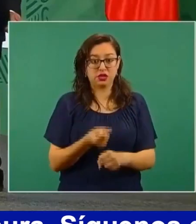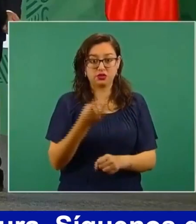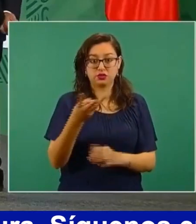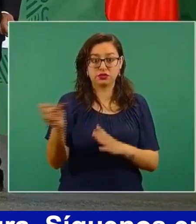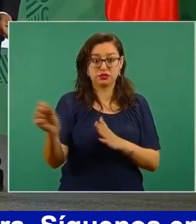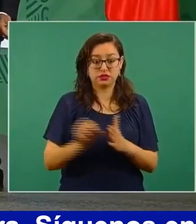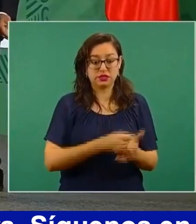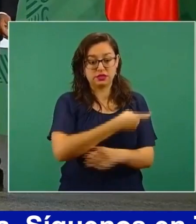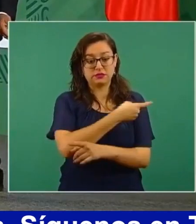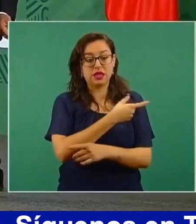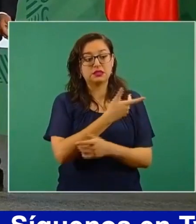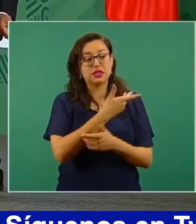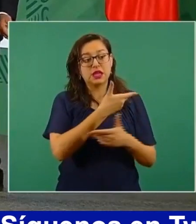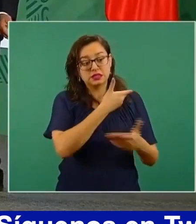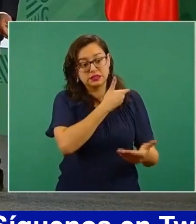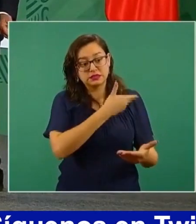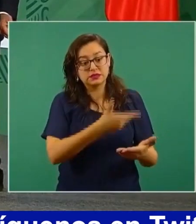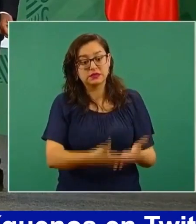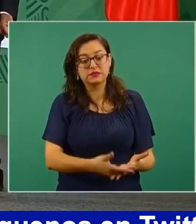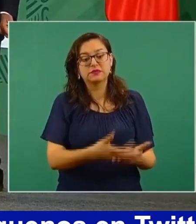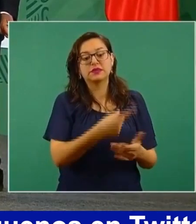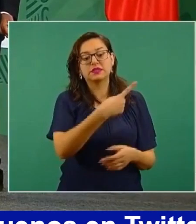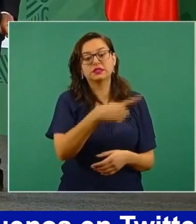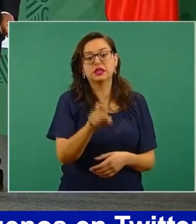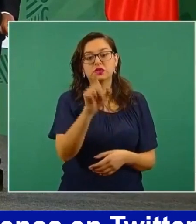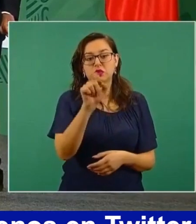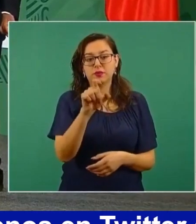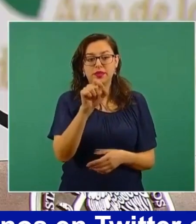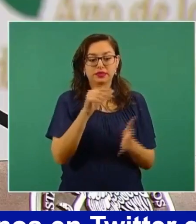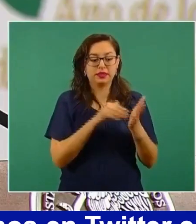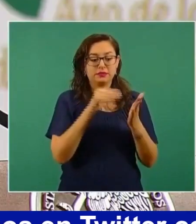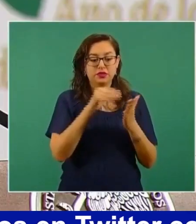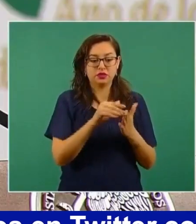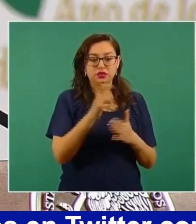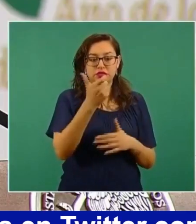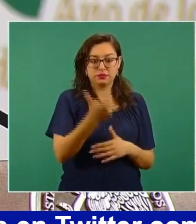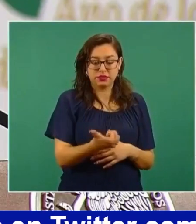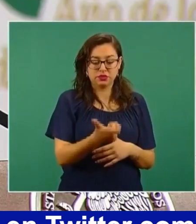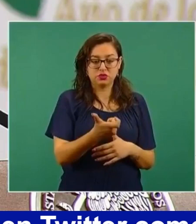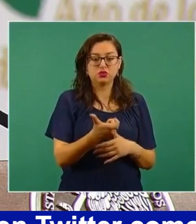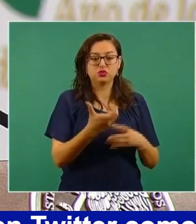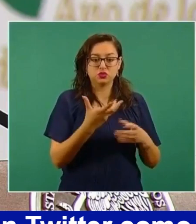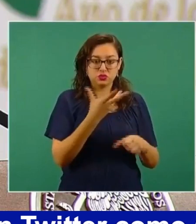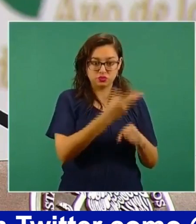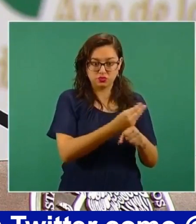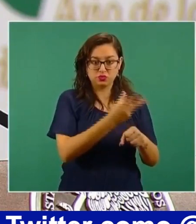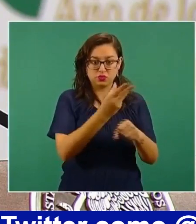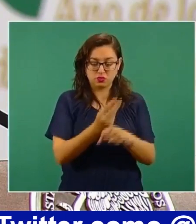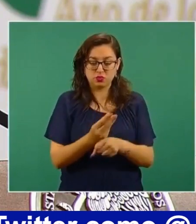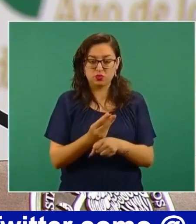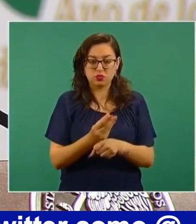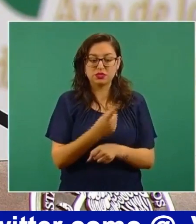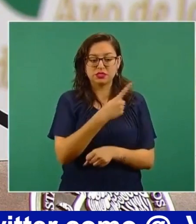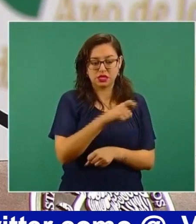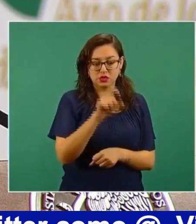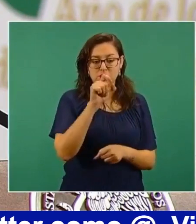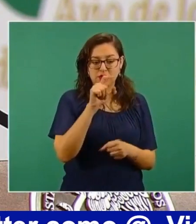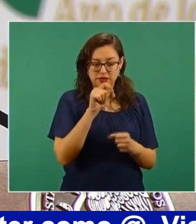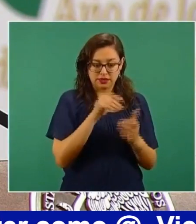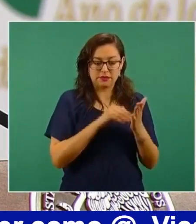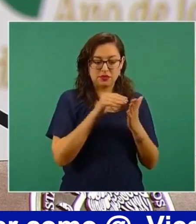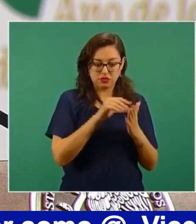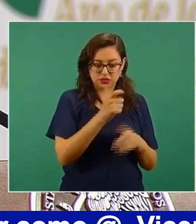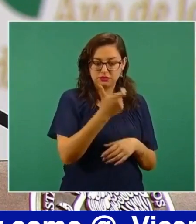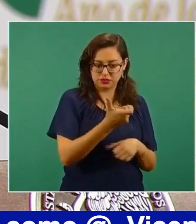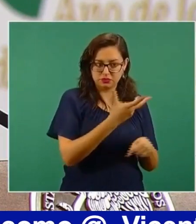es de alrededor de 120 millones de pesos, un poquito más alto de lo que comentó el presidente. Sin embargo, viendo los